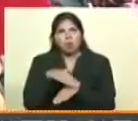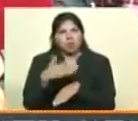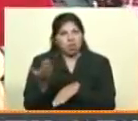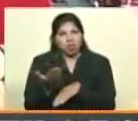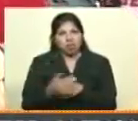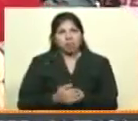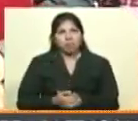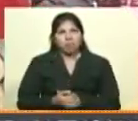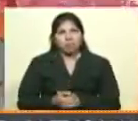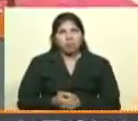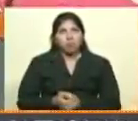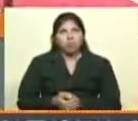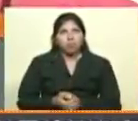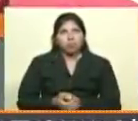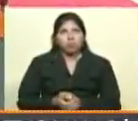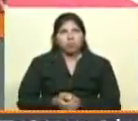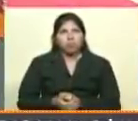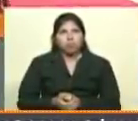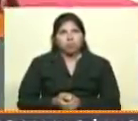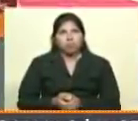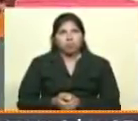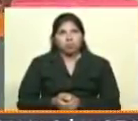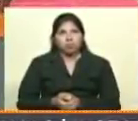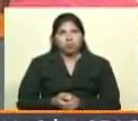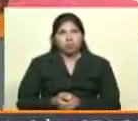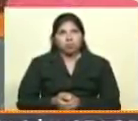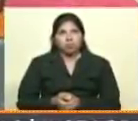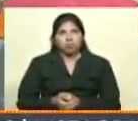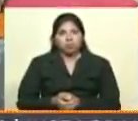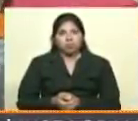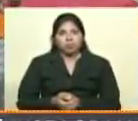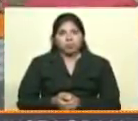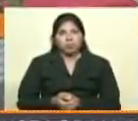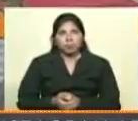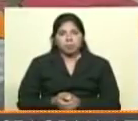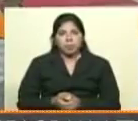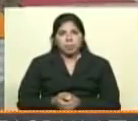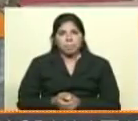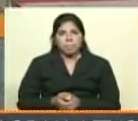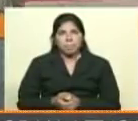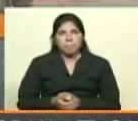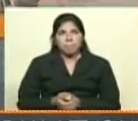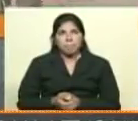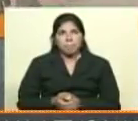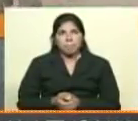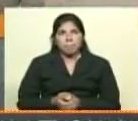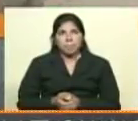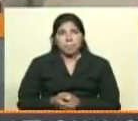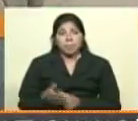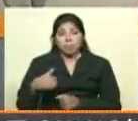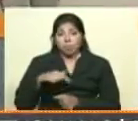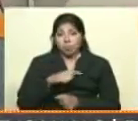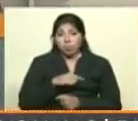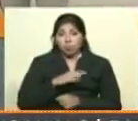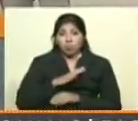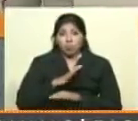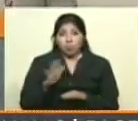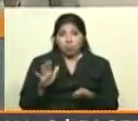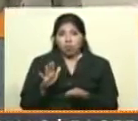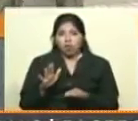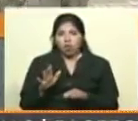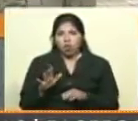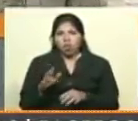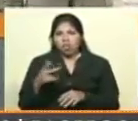¿Por qué 5 millones de carnet en esta etapa? Vamos a estar carnetizando unas semanas más,